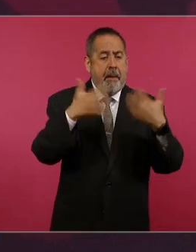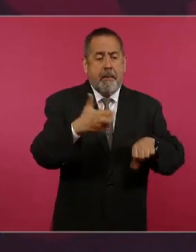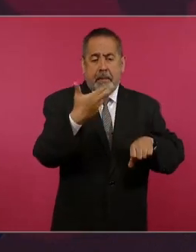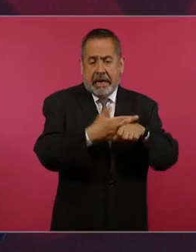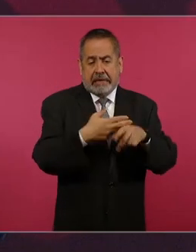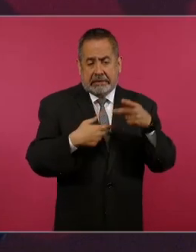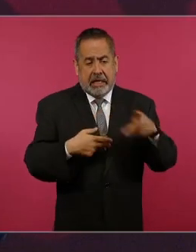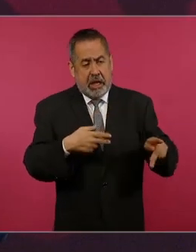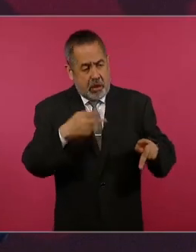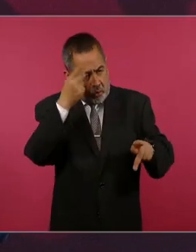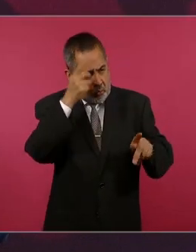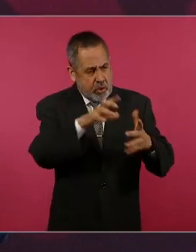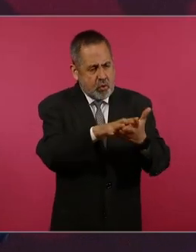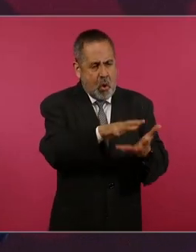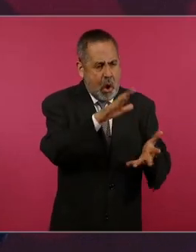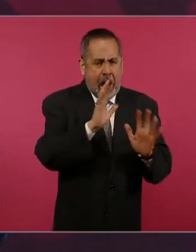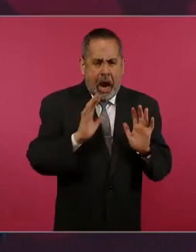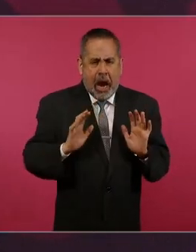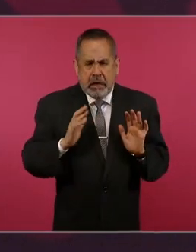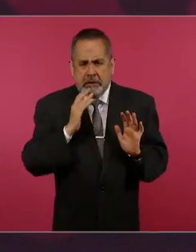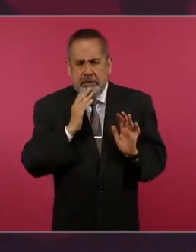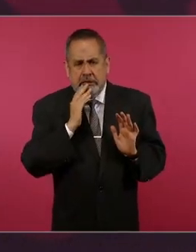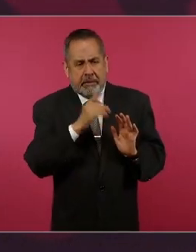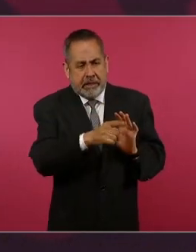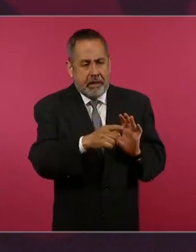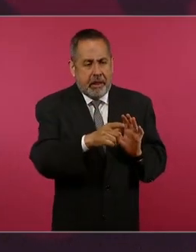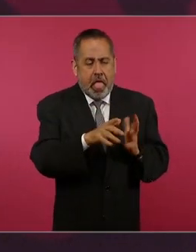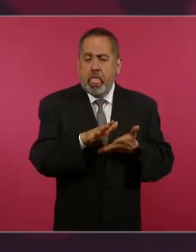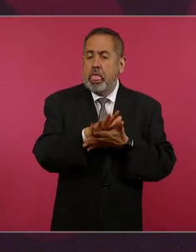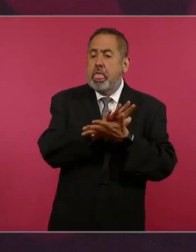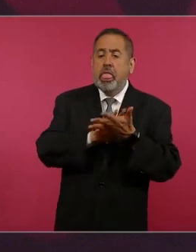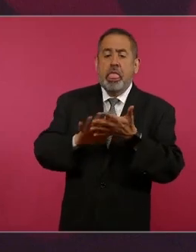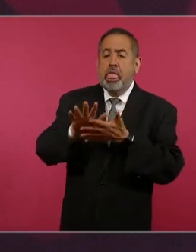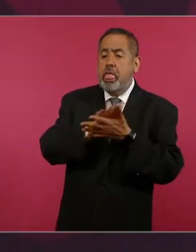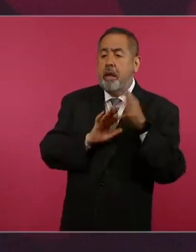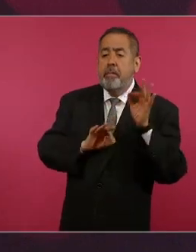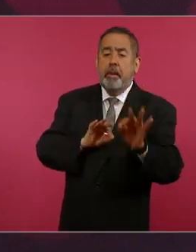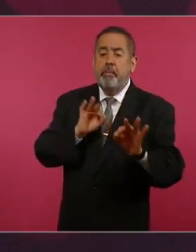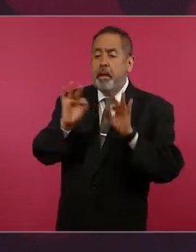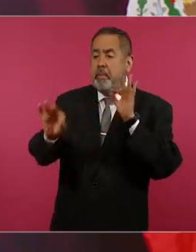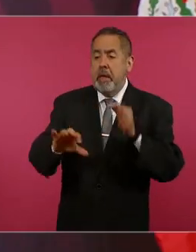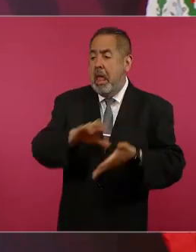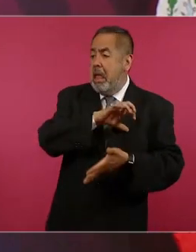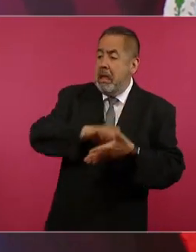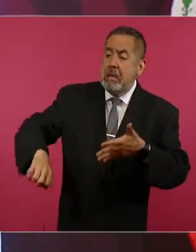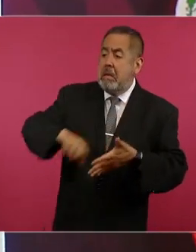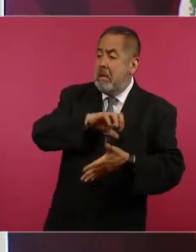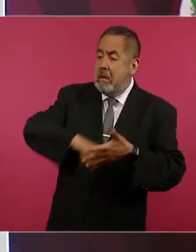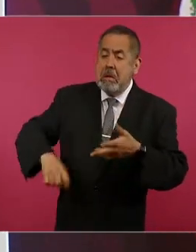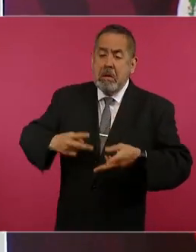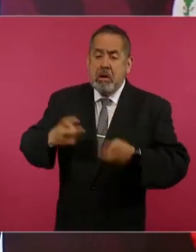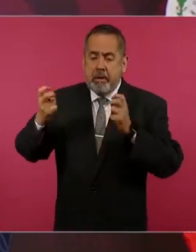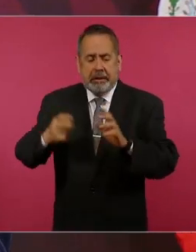con lo que tiene que ver